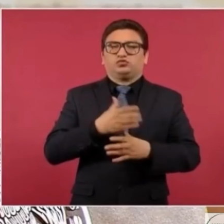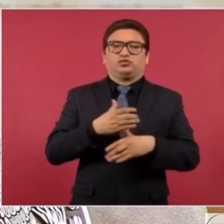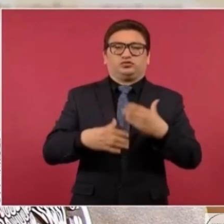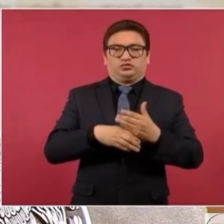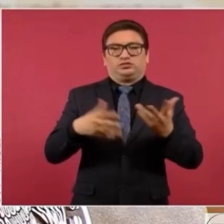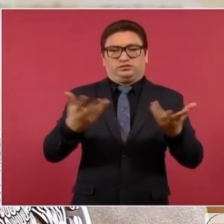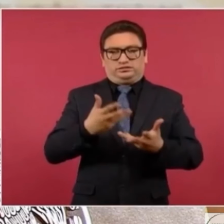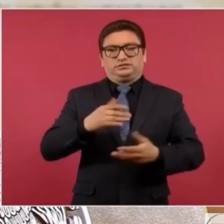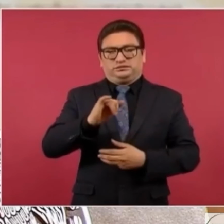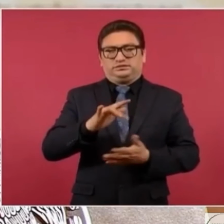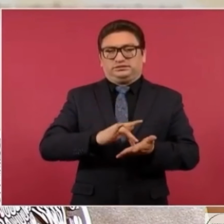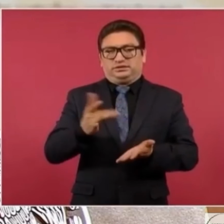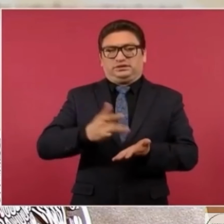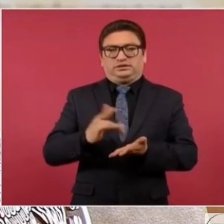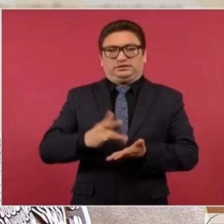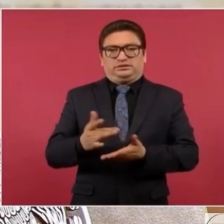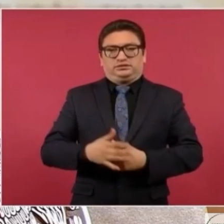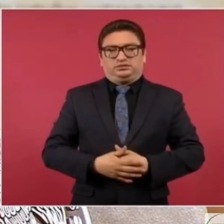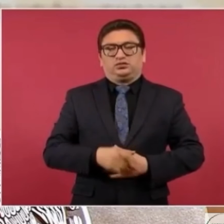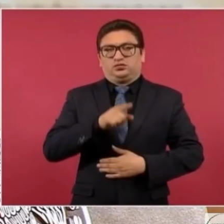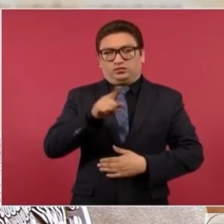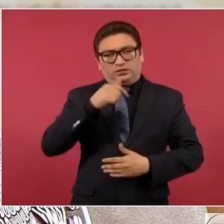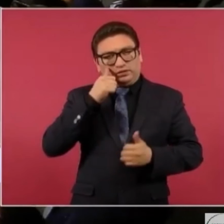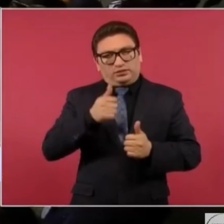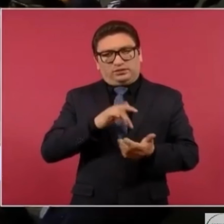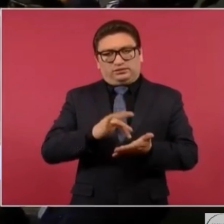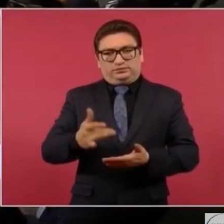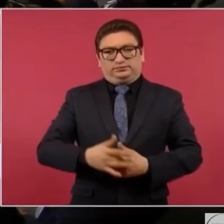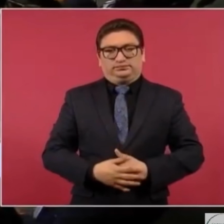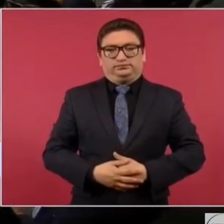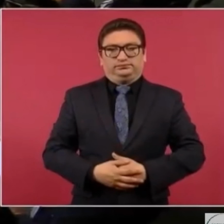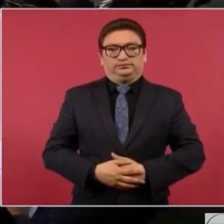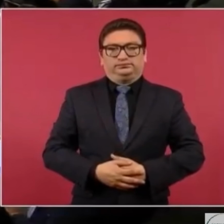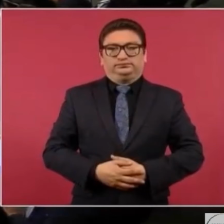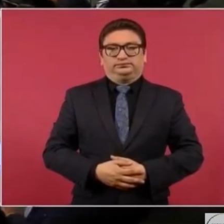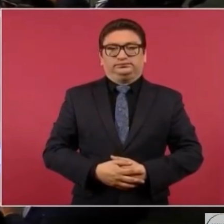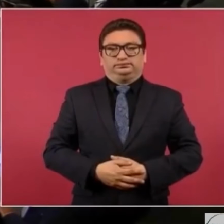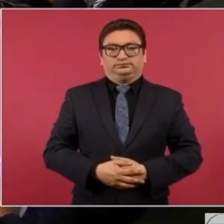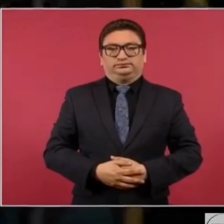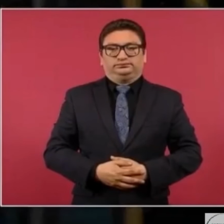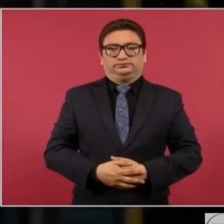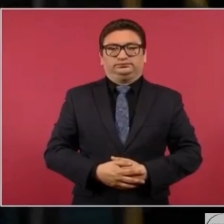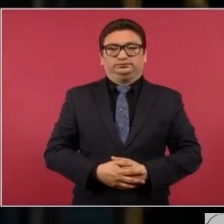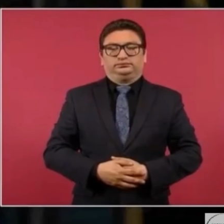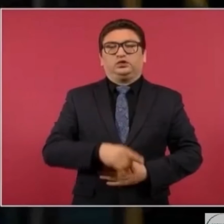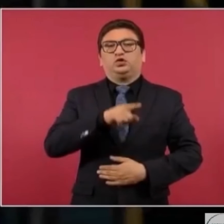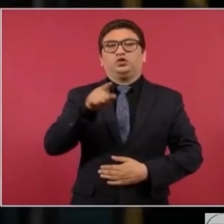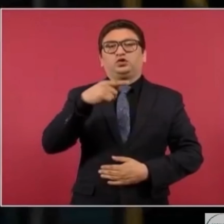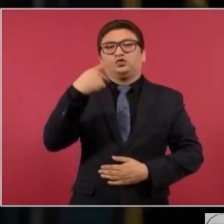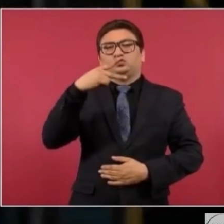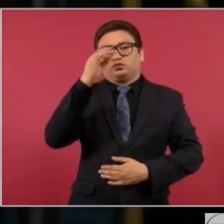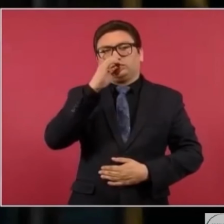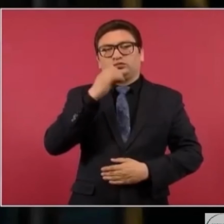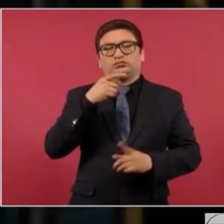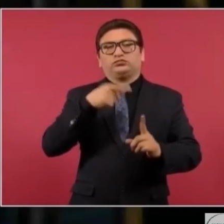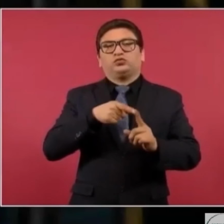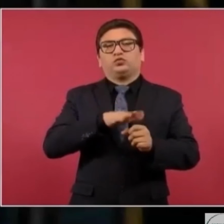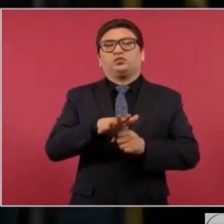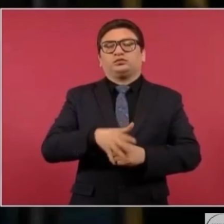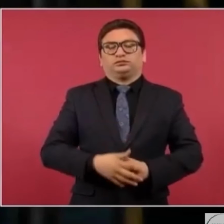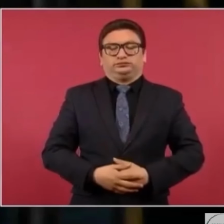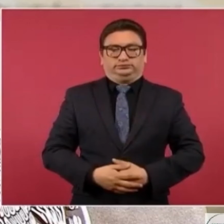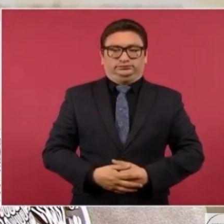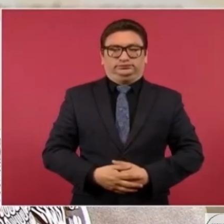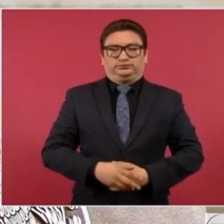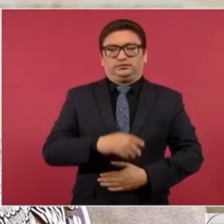hacer. Le agradezco mucho que usted ponga atención en ello. ¿Cuál es la visión que tiene usted de esta dirección, doctor? Sí, como le